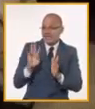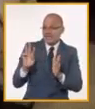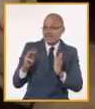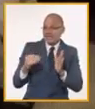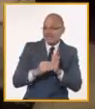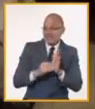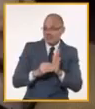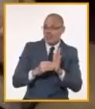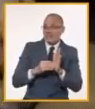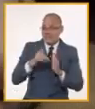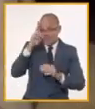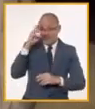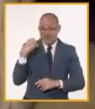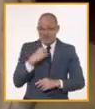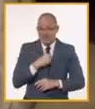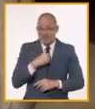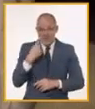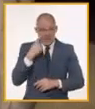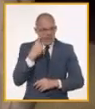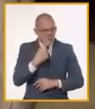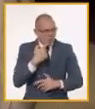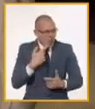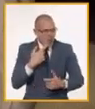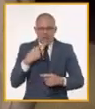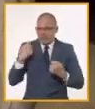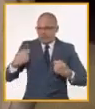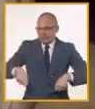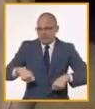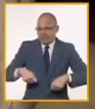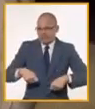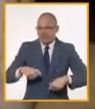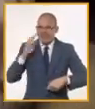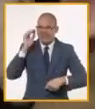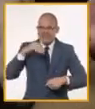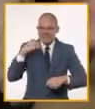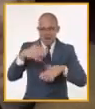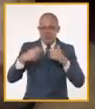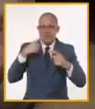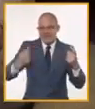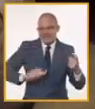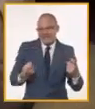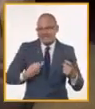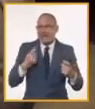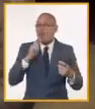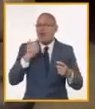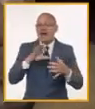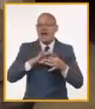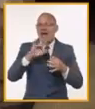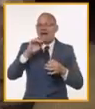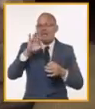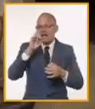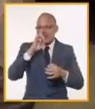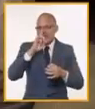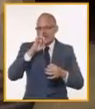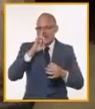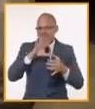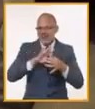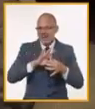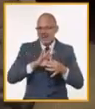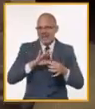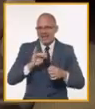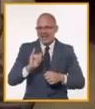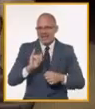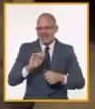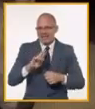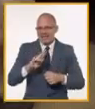otro. Vaya, cuando vieron que fracasó Girón, se fueron en masa. Pero ya se estaban yendo, sobre todo los más. Y los que